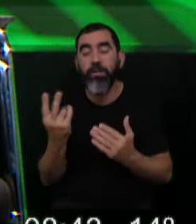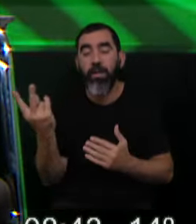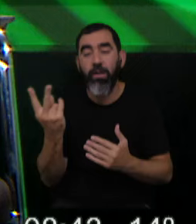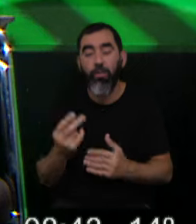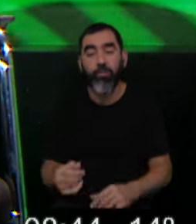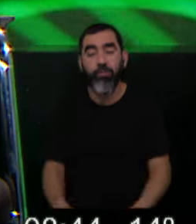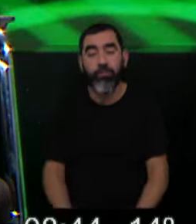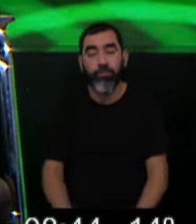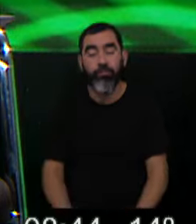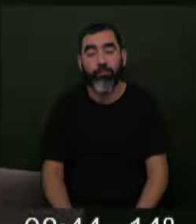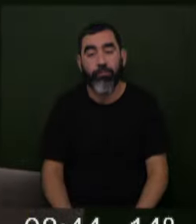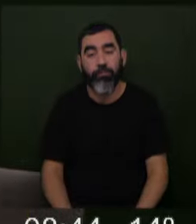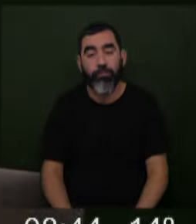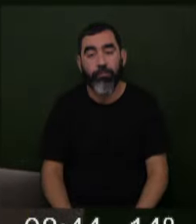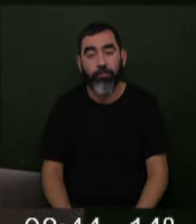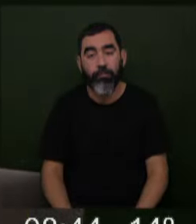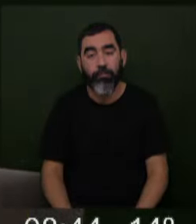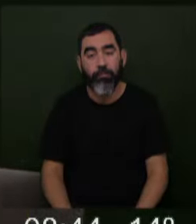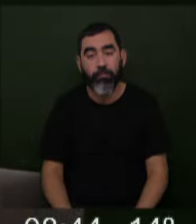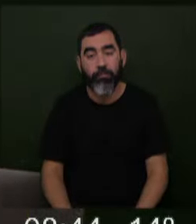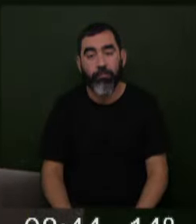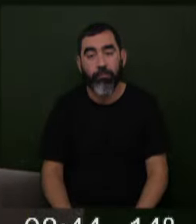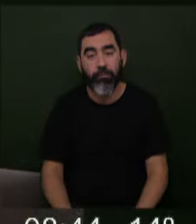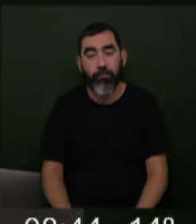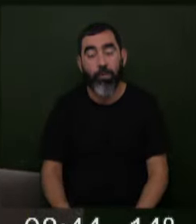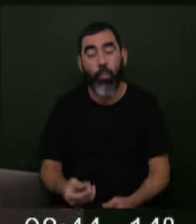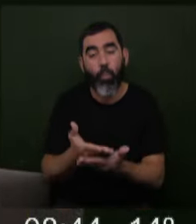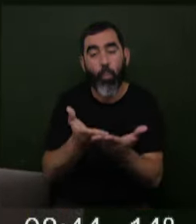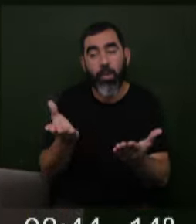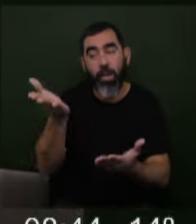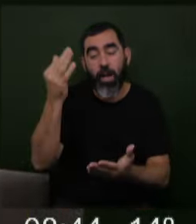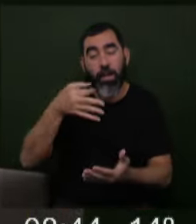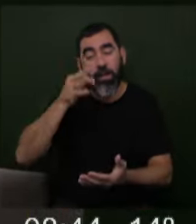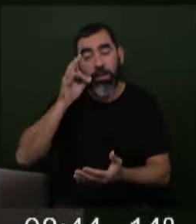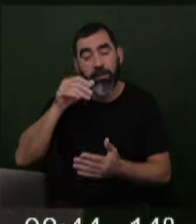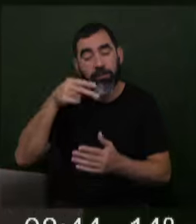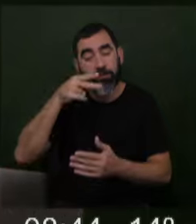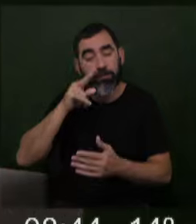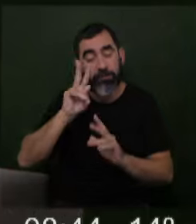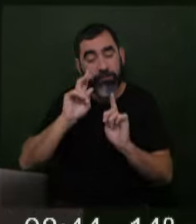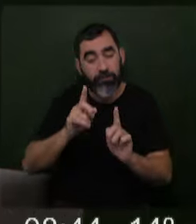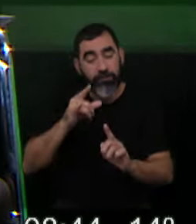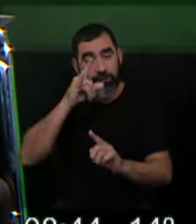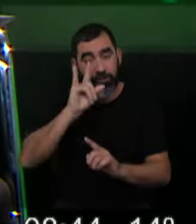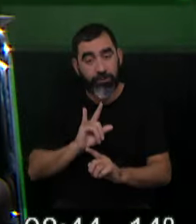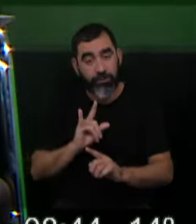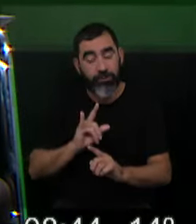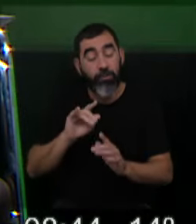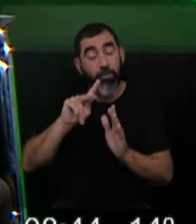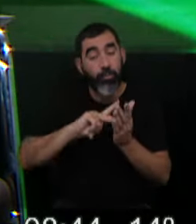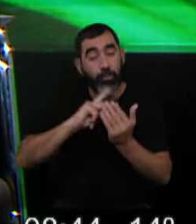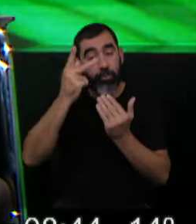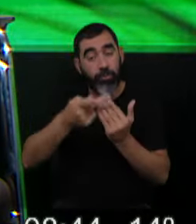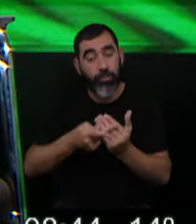gracias y les despido porque además vamos a ir a lo que pasó ayer en el merendero, que es también parte de este proyecto